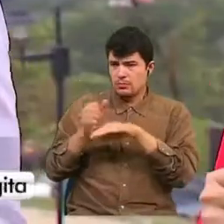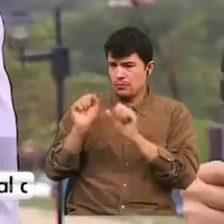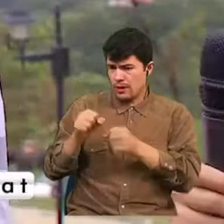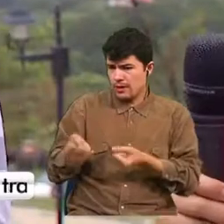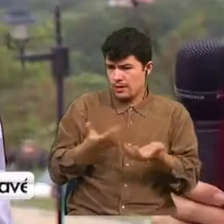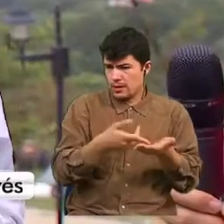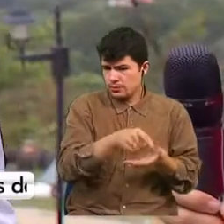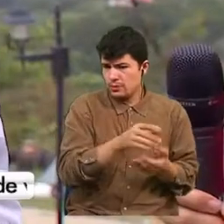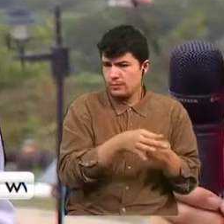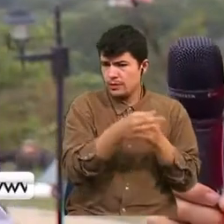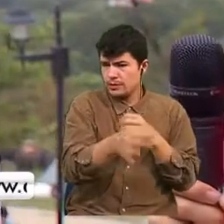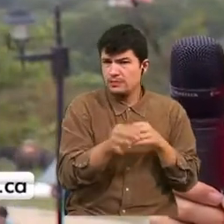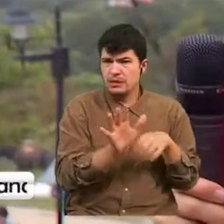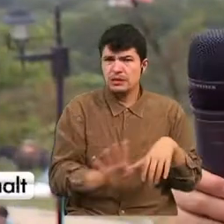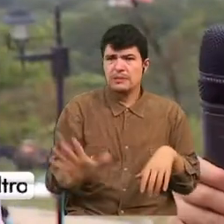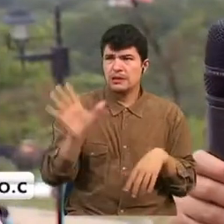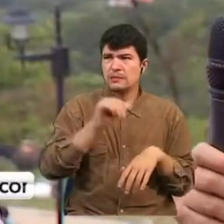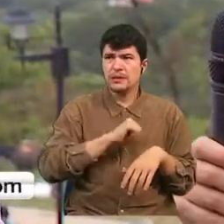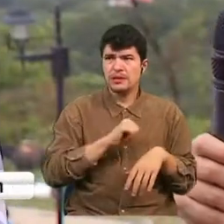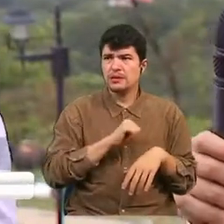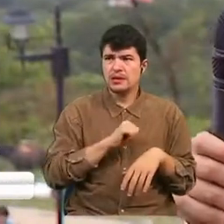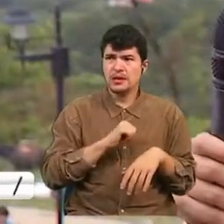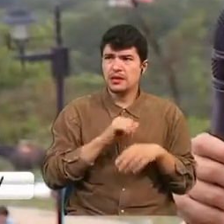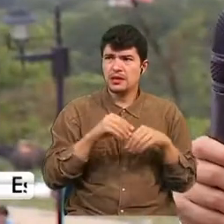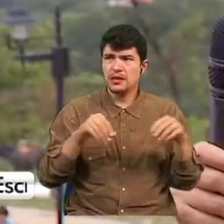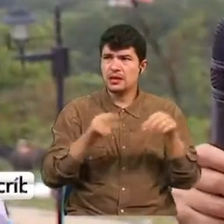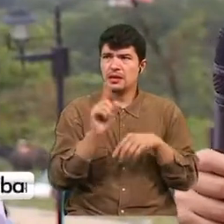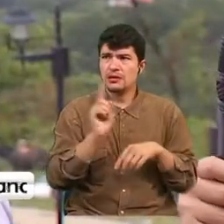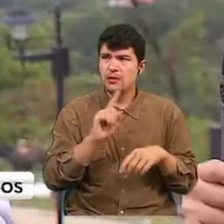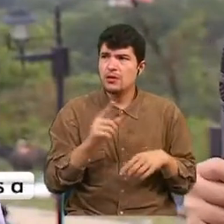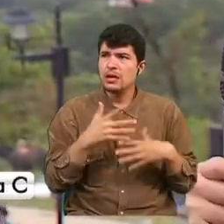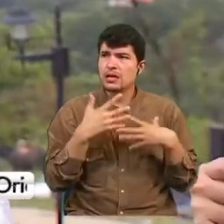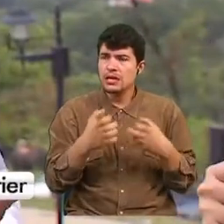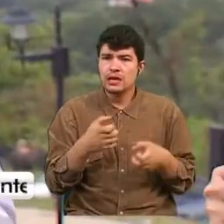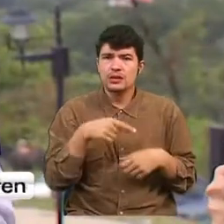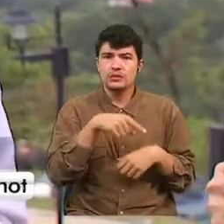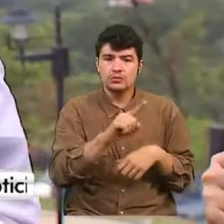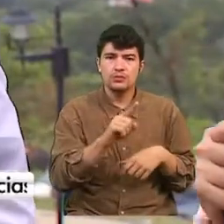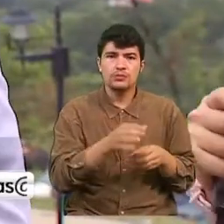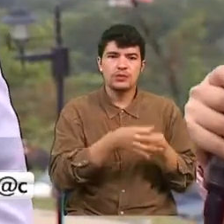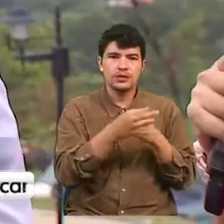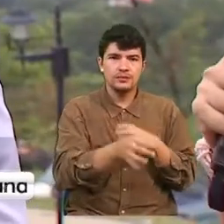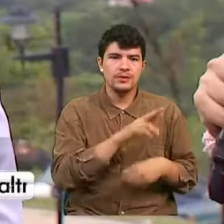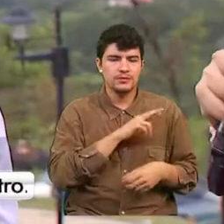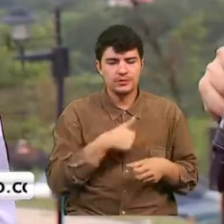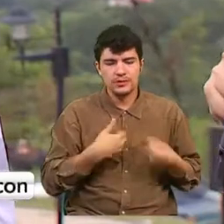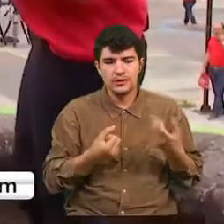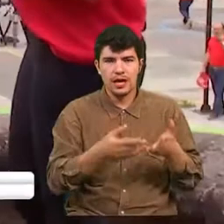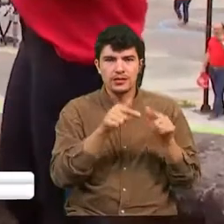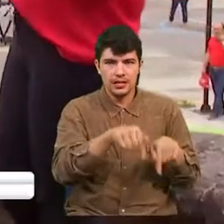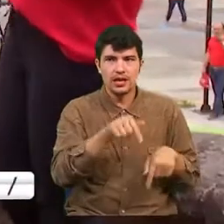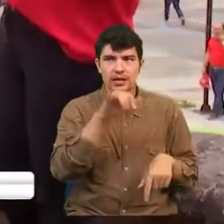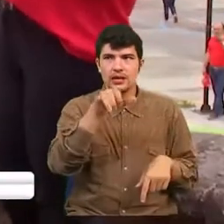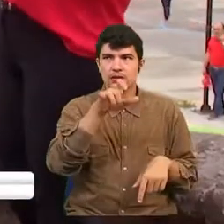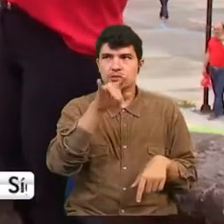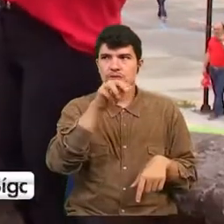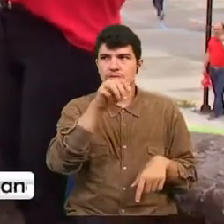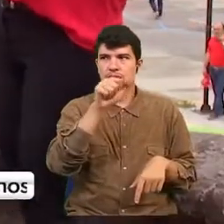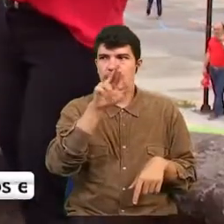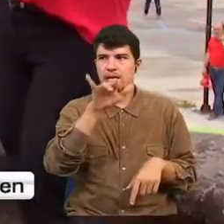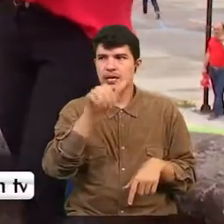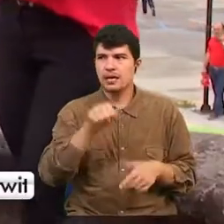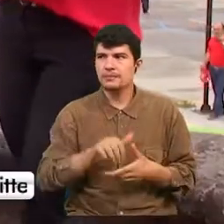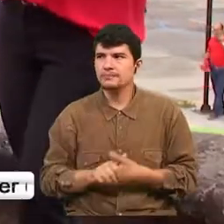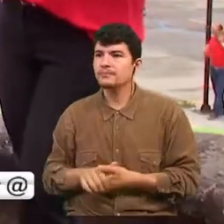los municipios. El departamento no debe tener tierras, no es su función. Queremos que sea el municipio el que la explote, y se la vamos a entregar aquí al municipio de Jesús María. Señor gobernador,